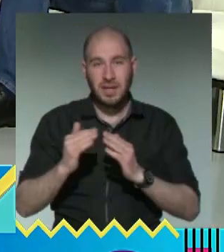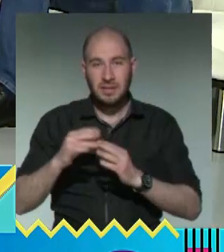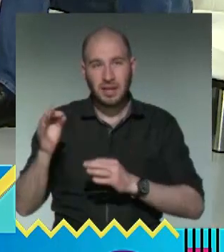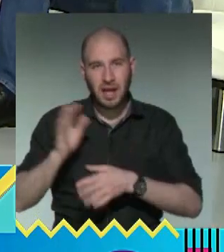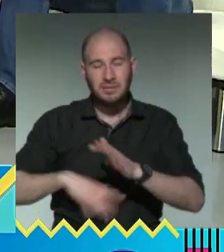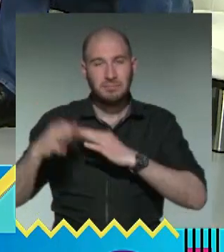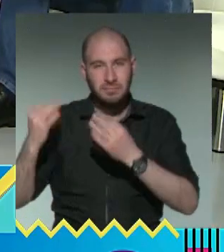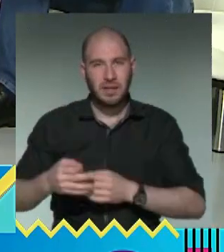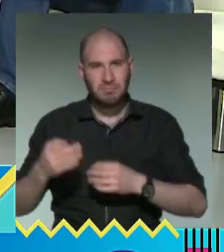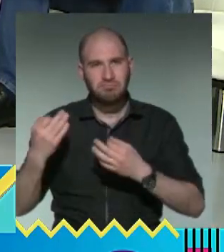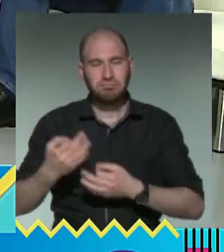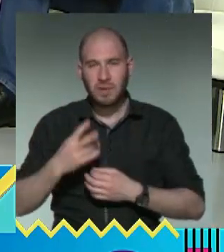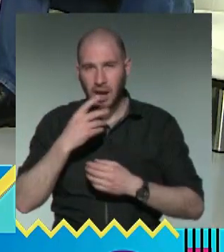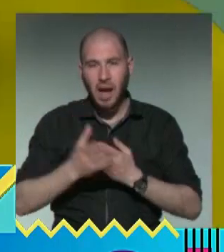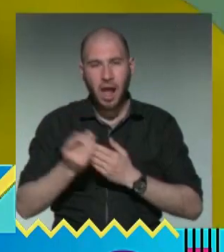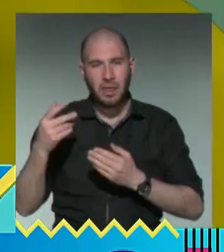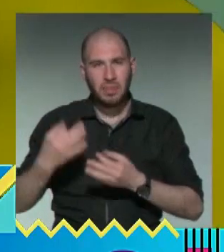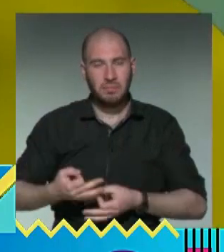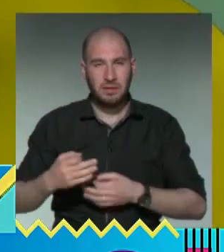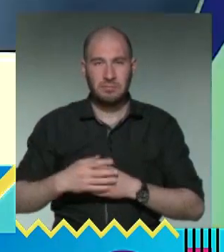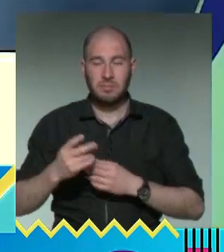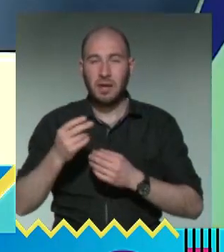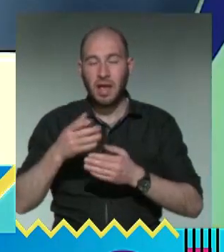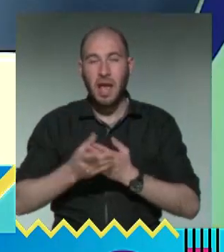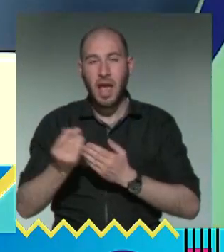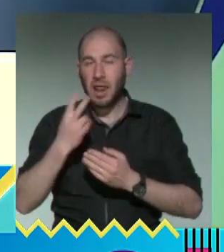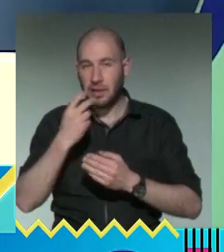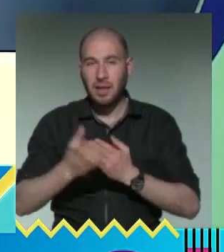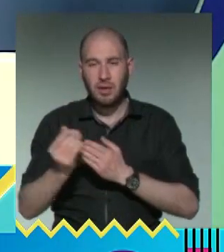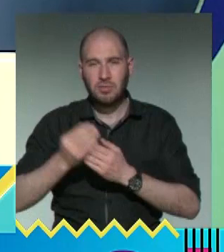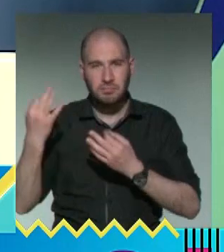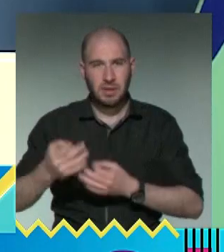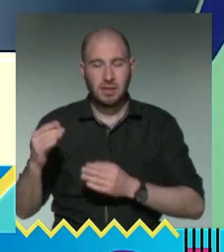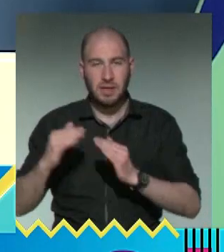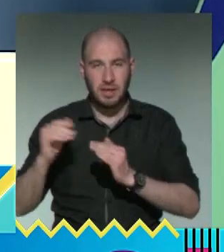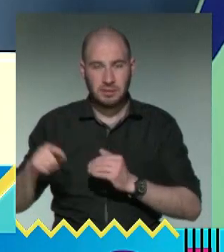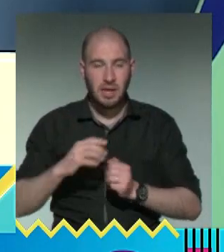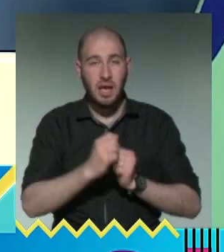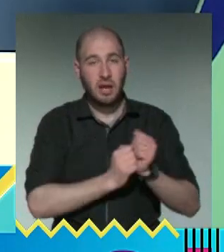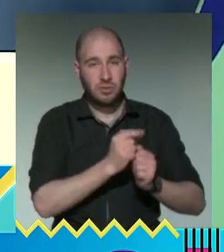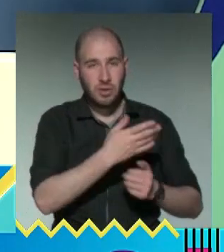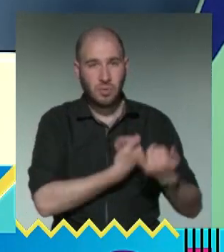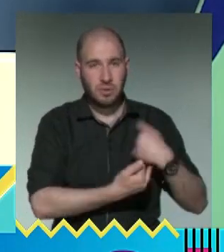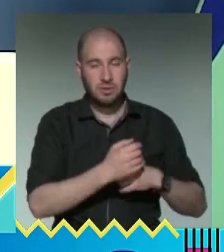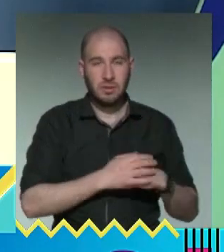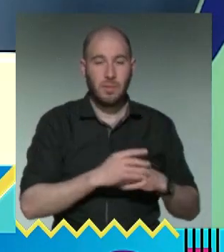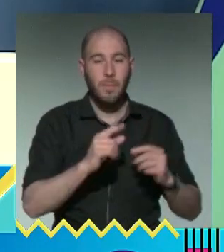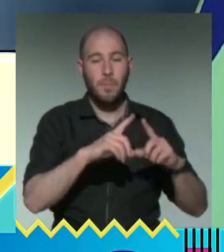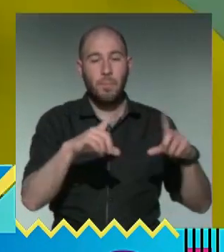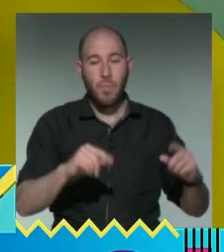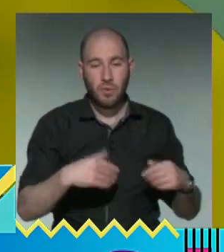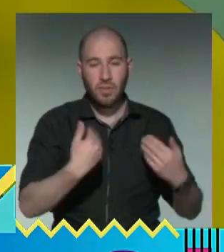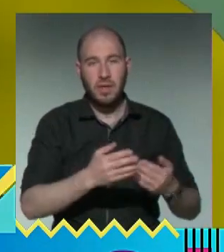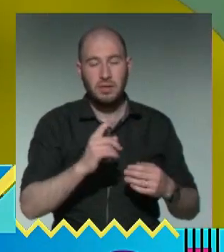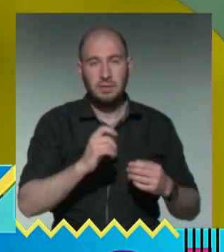eficiente. Hacerla eficiente. El ahorro energético. El ahorro energético empieza por la vivienda, mejor. La industria, como dijo Jorge, los bonos estos de dióxido